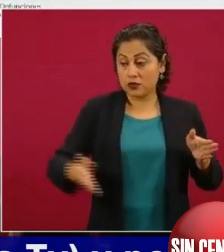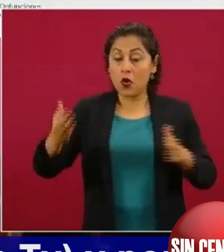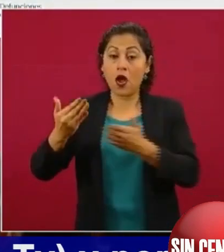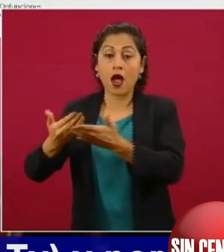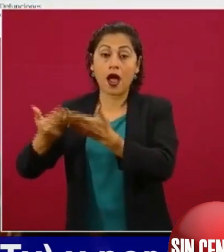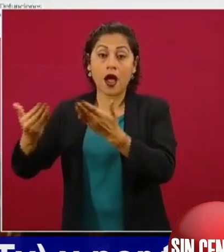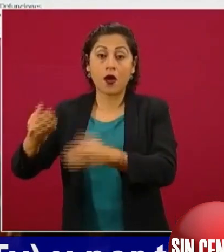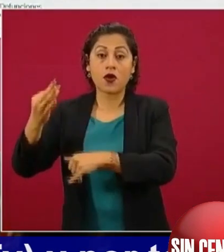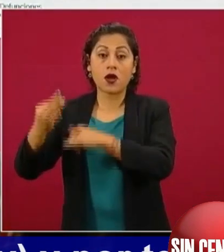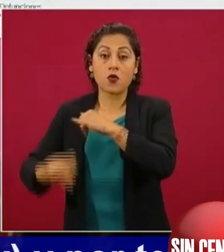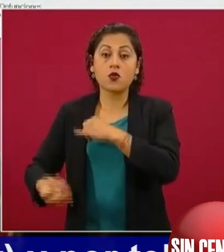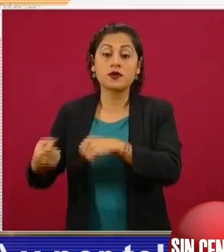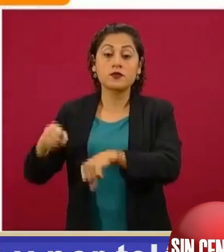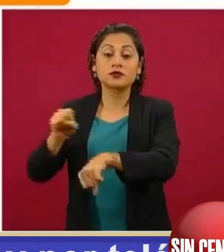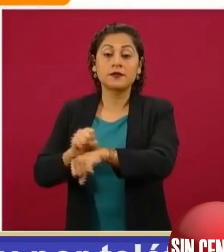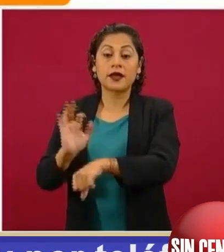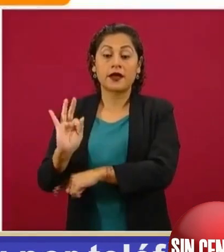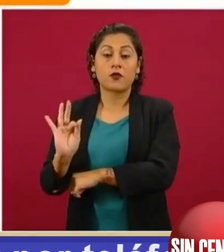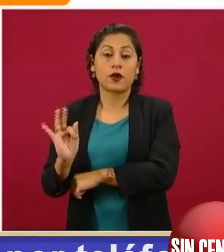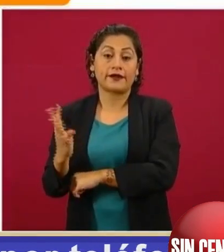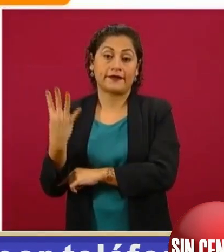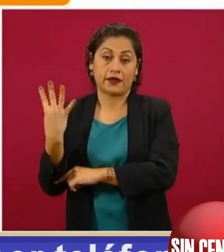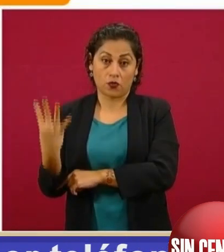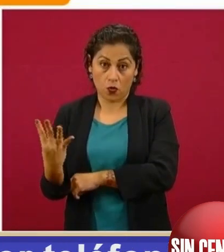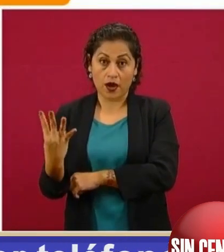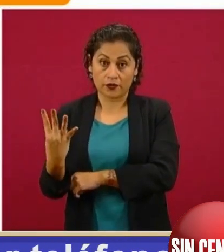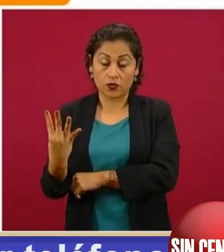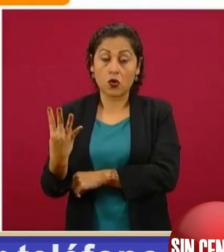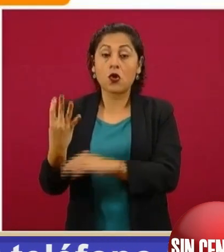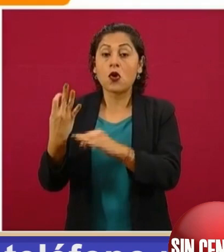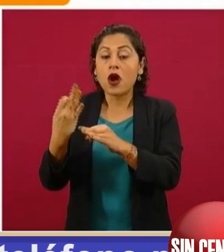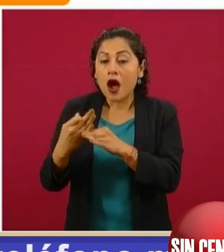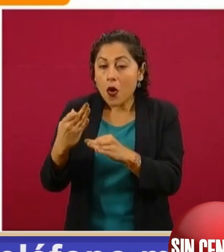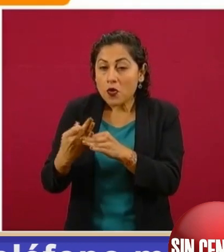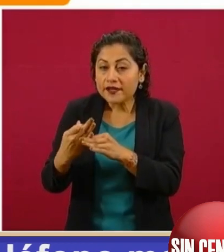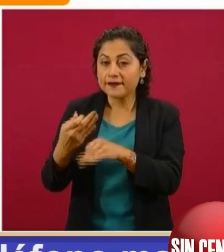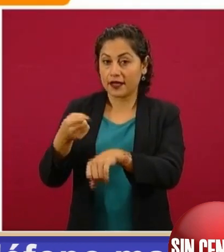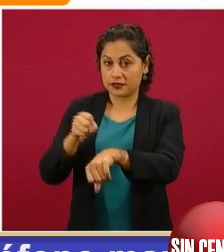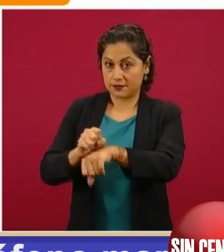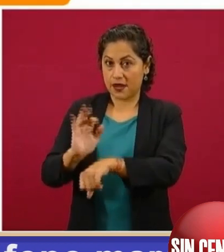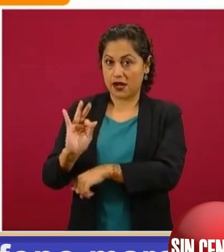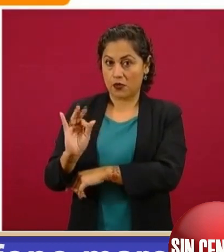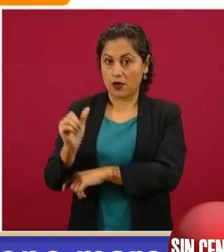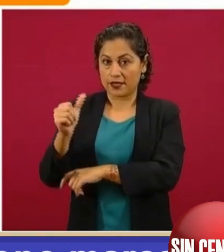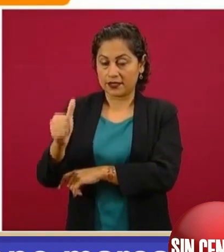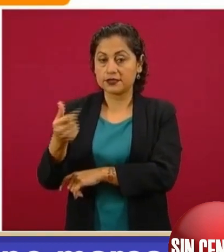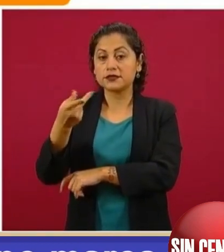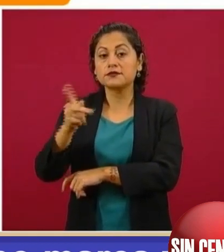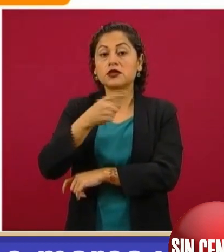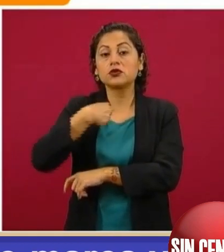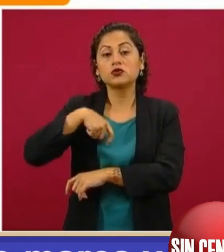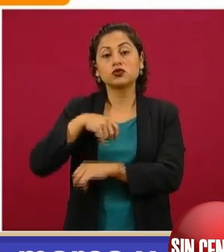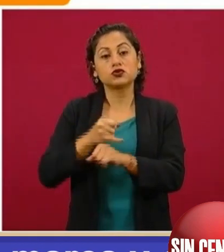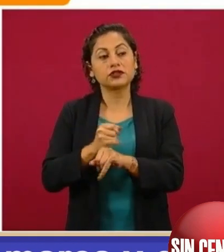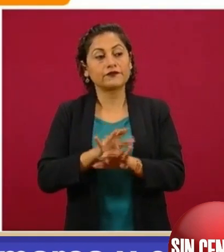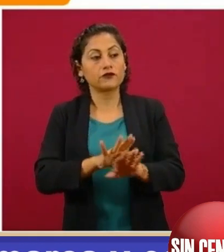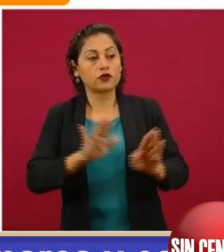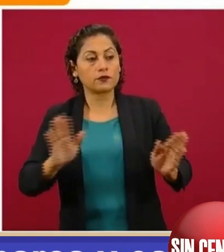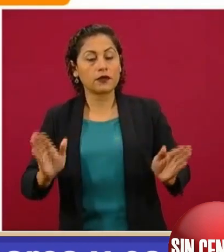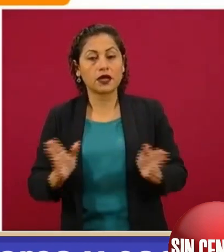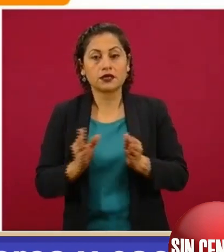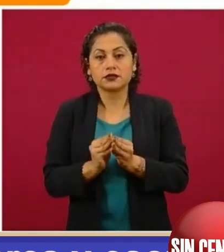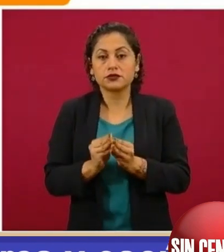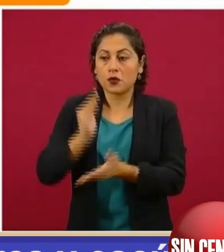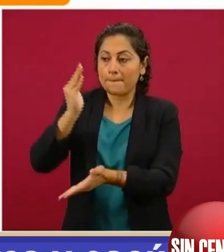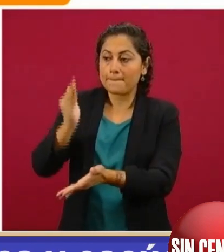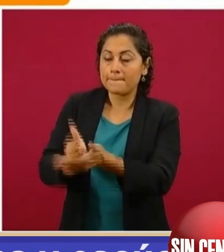la semana 46, cortamos la información 2 semanas atrás porque es el periodo en donde los datos son estables. Esto quiere